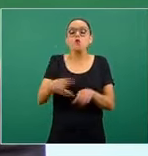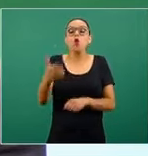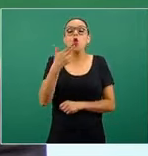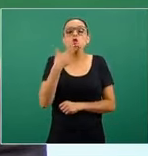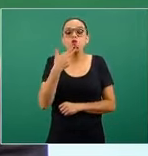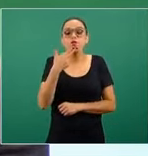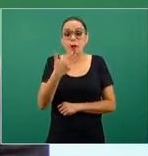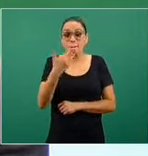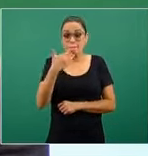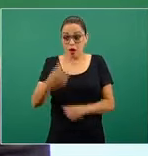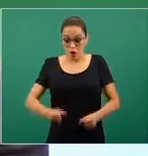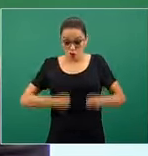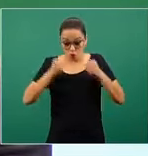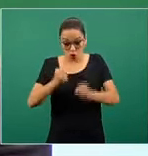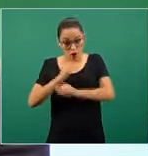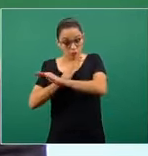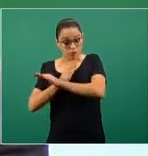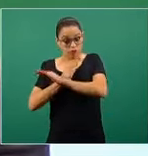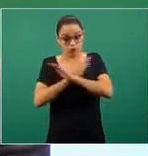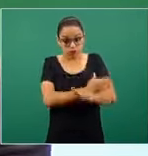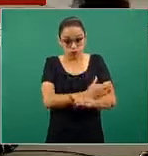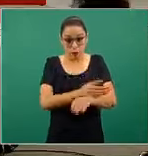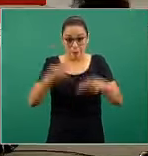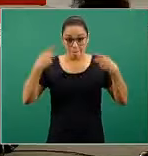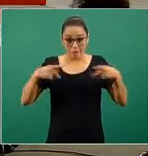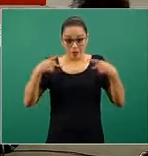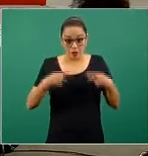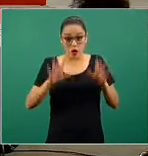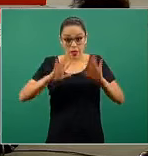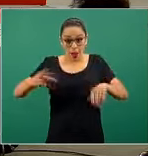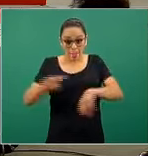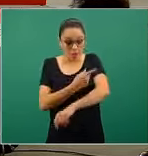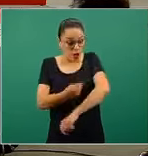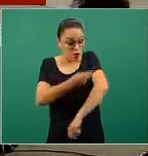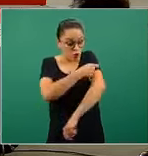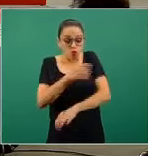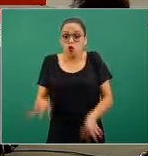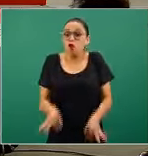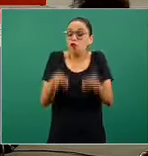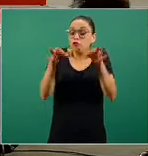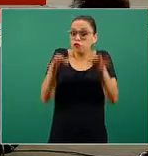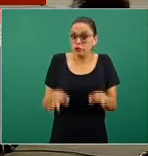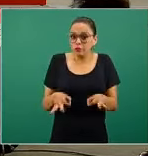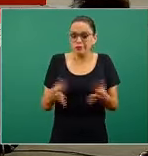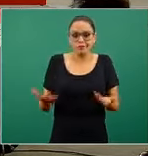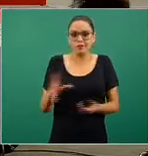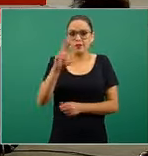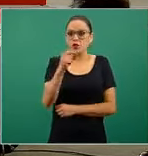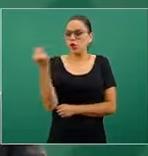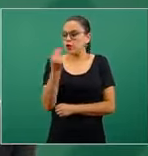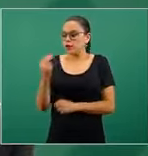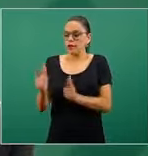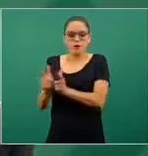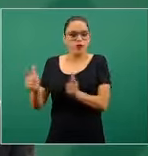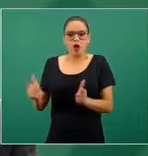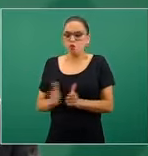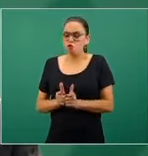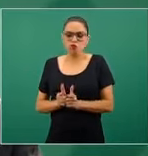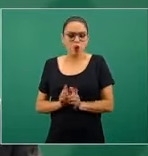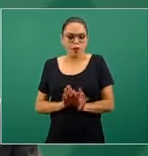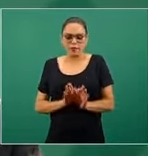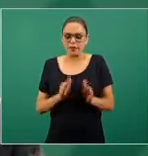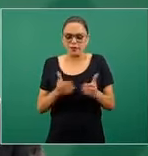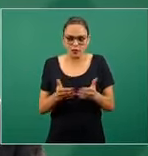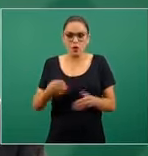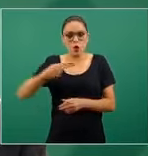potencia protectora en condiciones reales. Entonces, no se necesita un grupo específico, somos nosotros mismos los